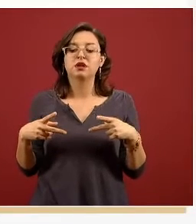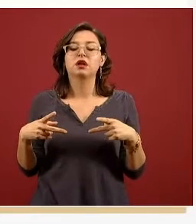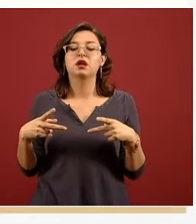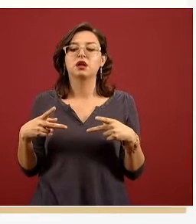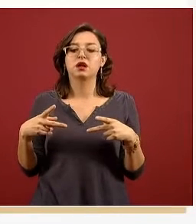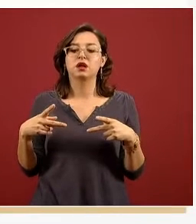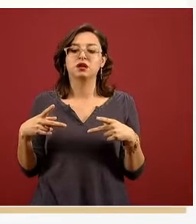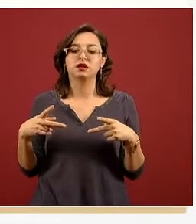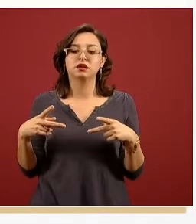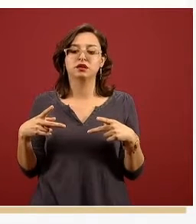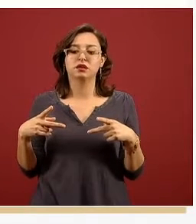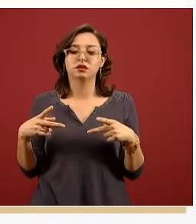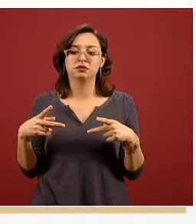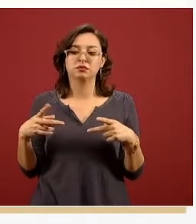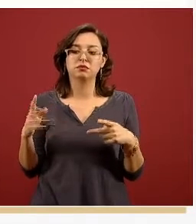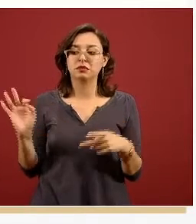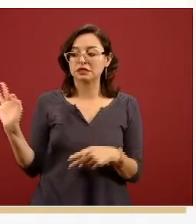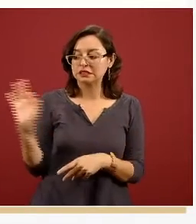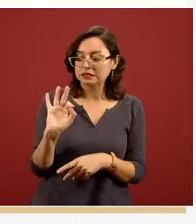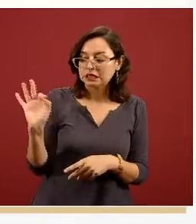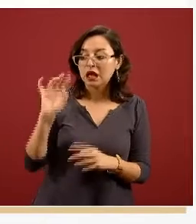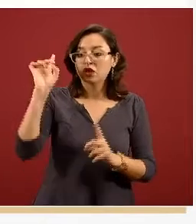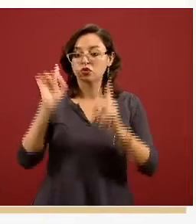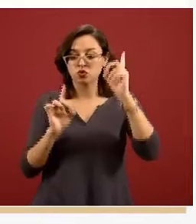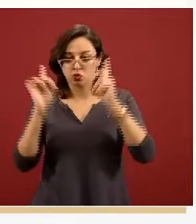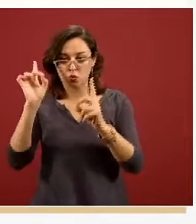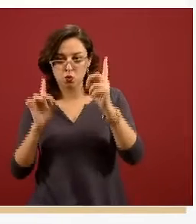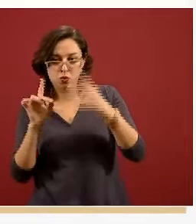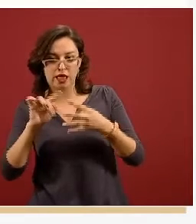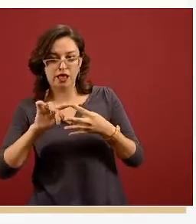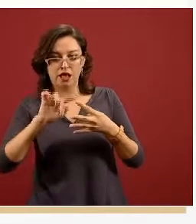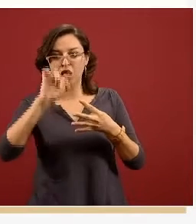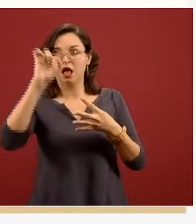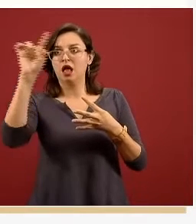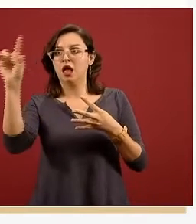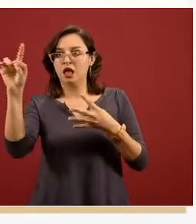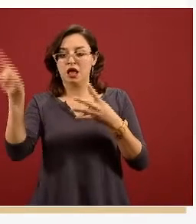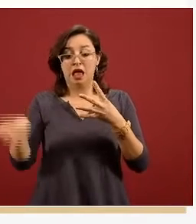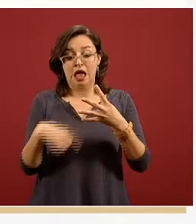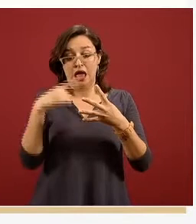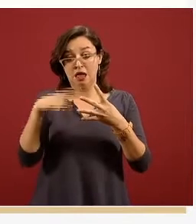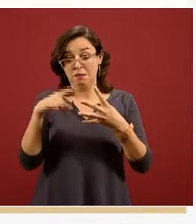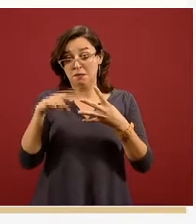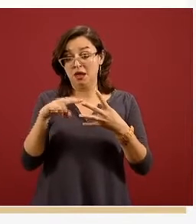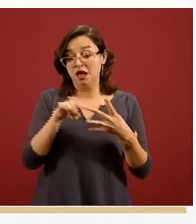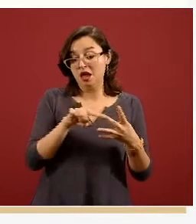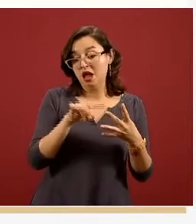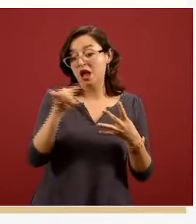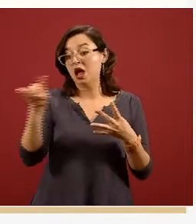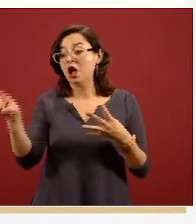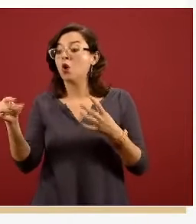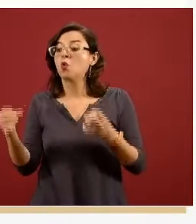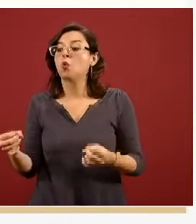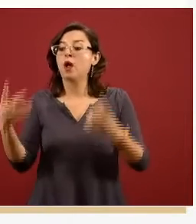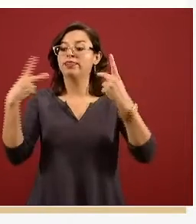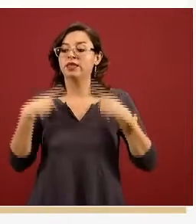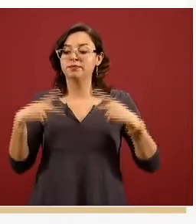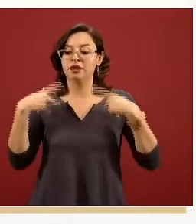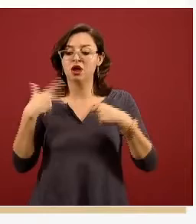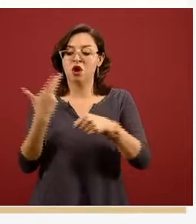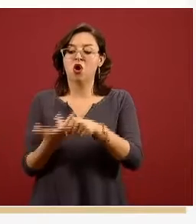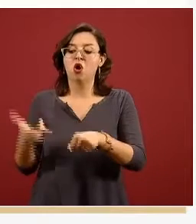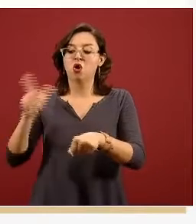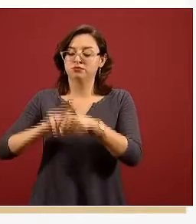clasificados como casos sospechosos. La segunda es precisamente la carga de hospitalización, todos los casos